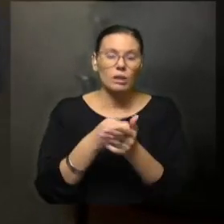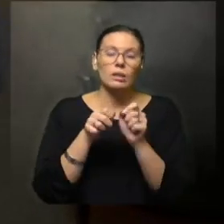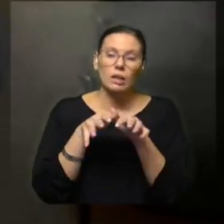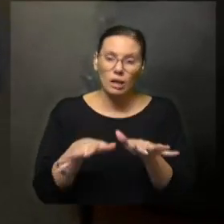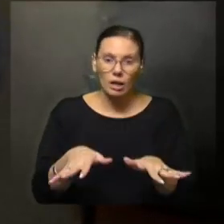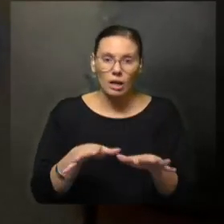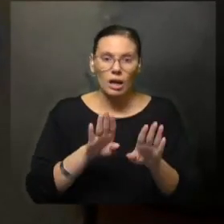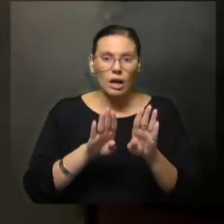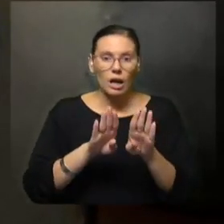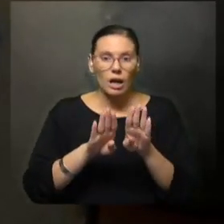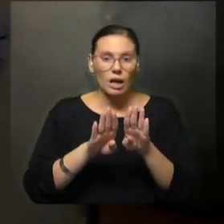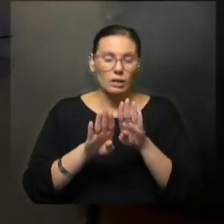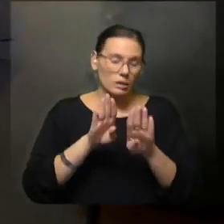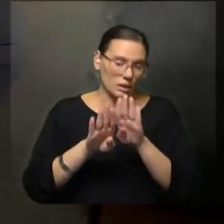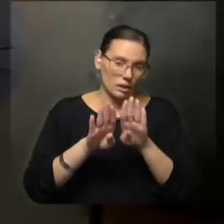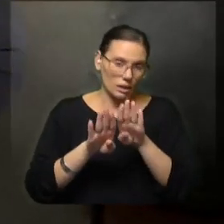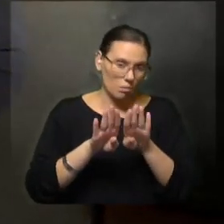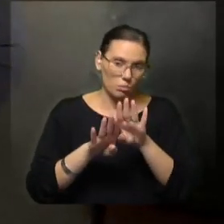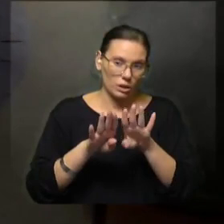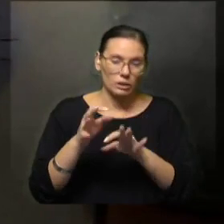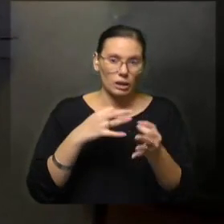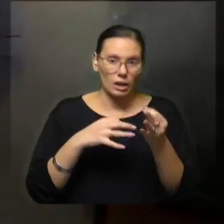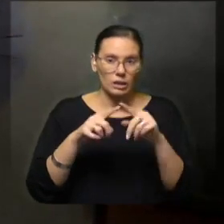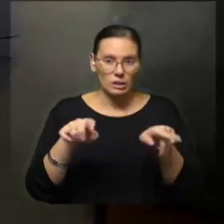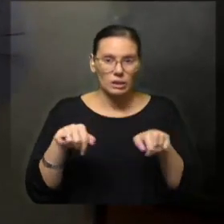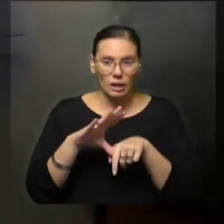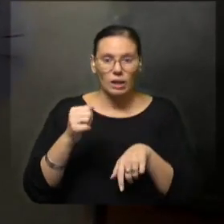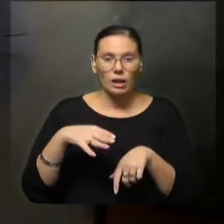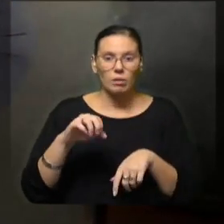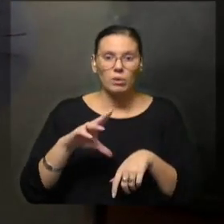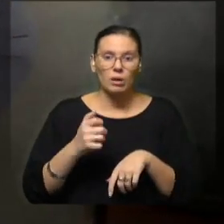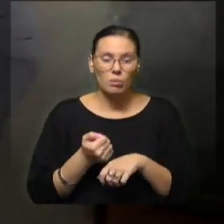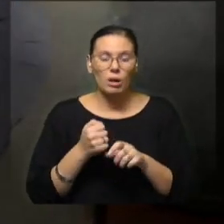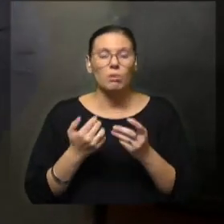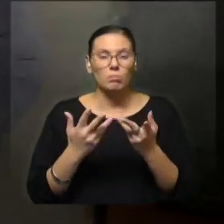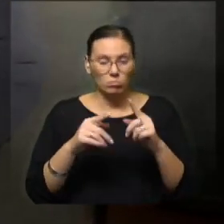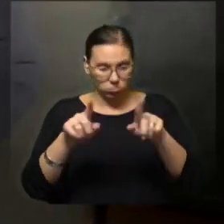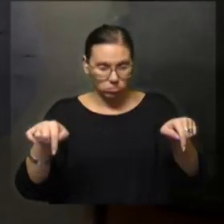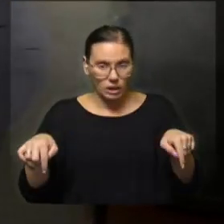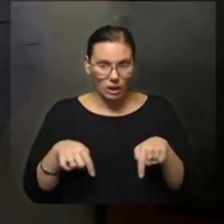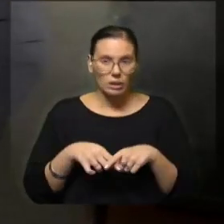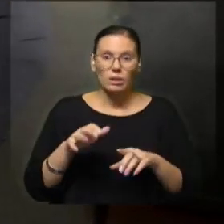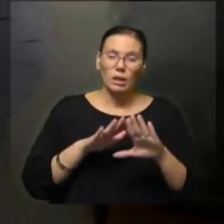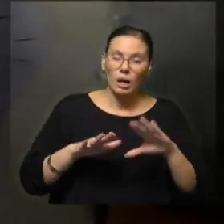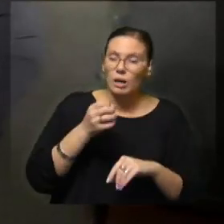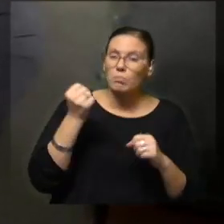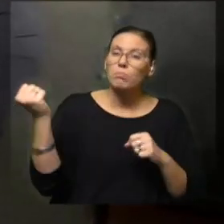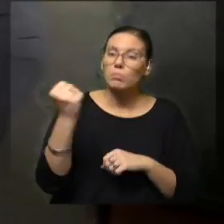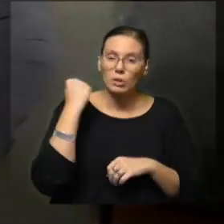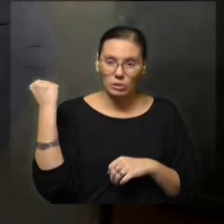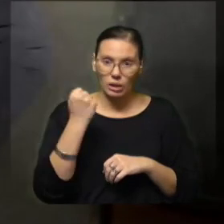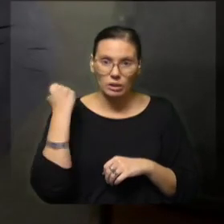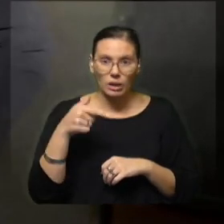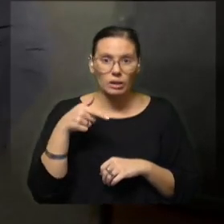en boleterías de la sala también. Vamos a hacer una reparación escénica muy importante. La verdad que